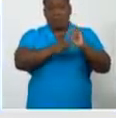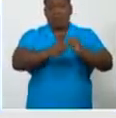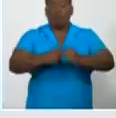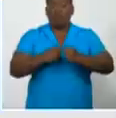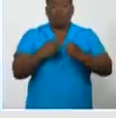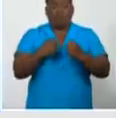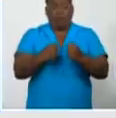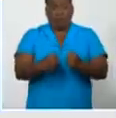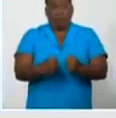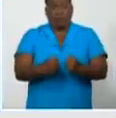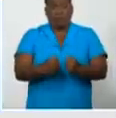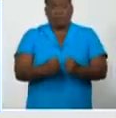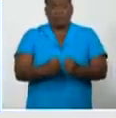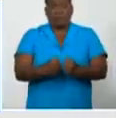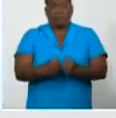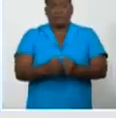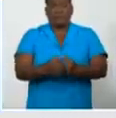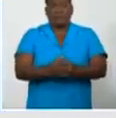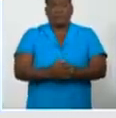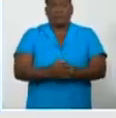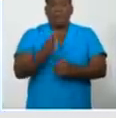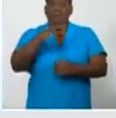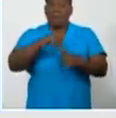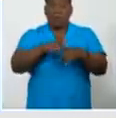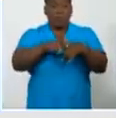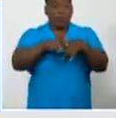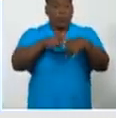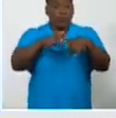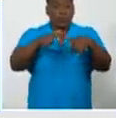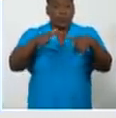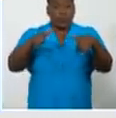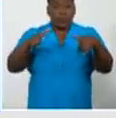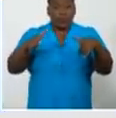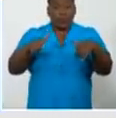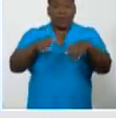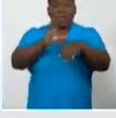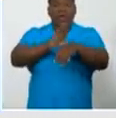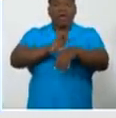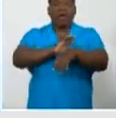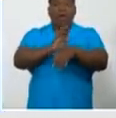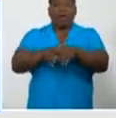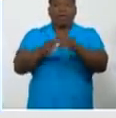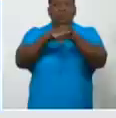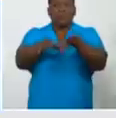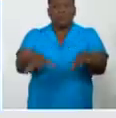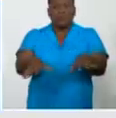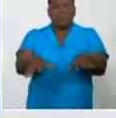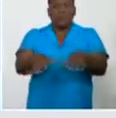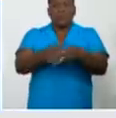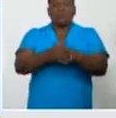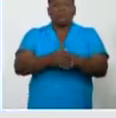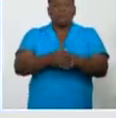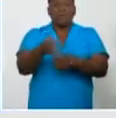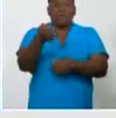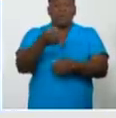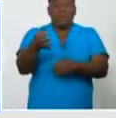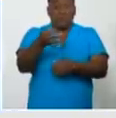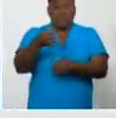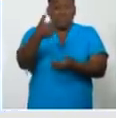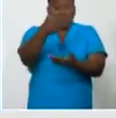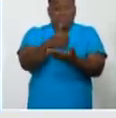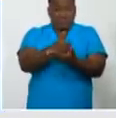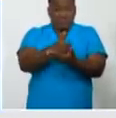no se incremente más la transmisión. El mayor número en el municipio cabecera, Cienfuegos con 11